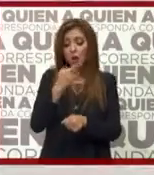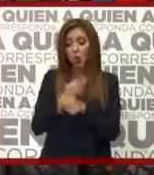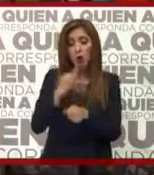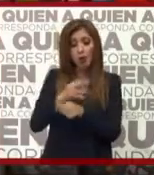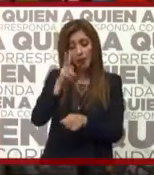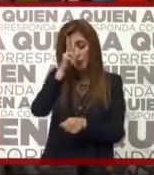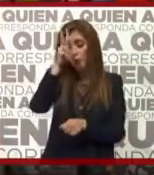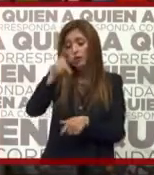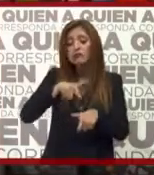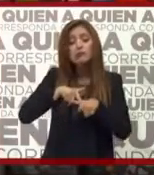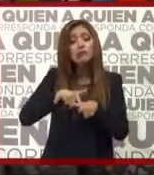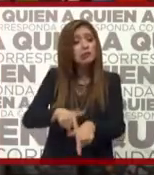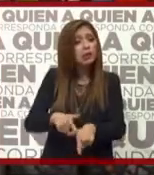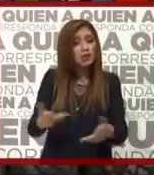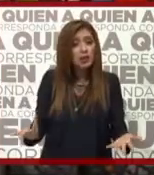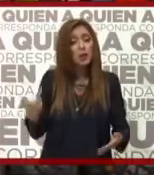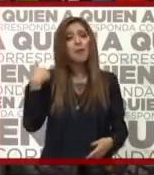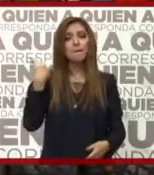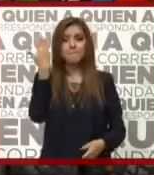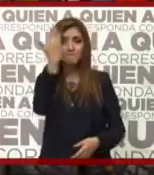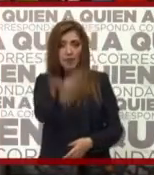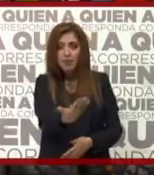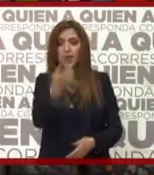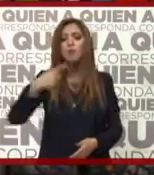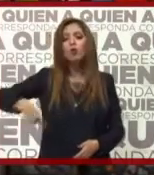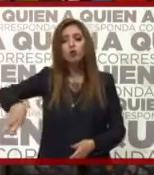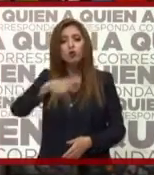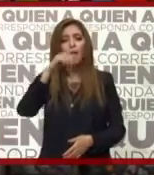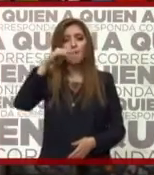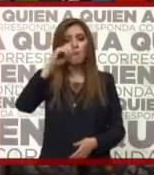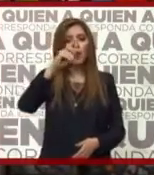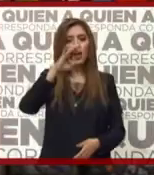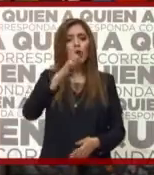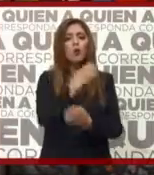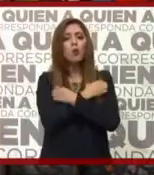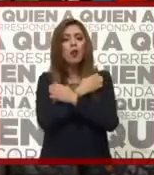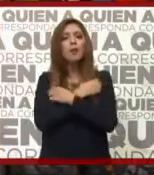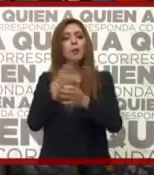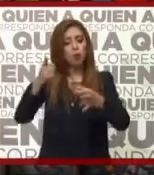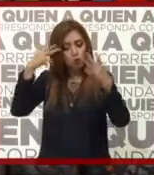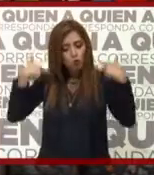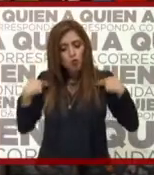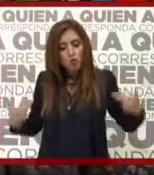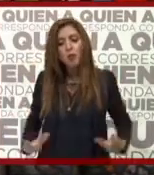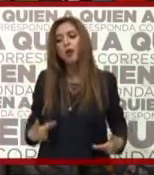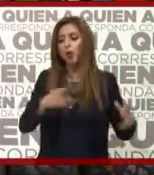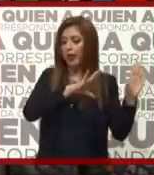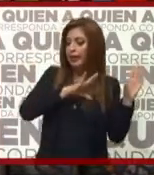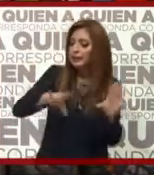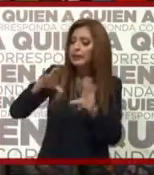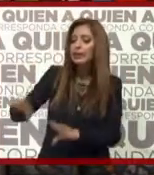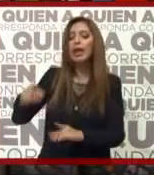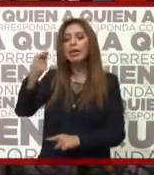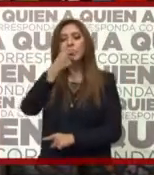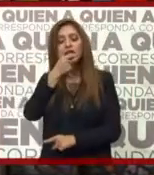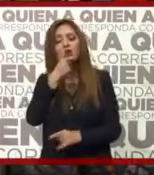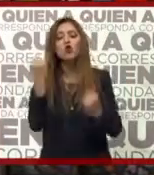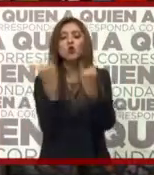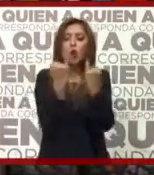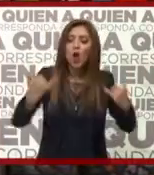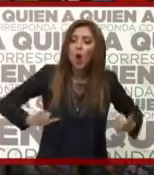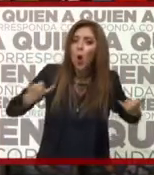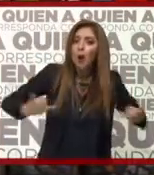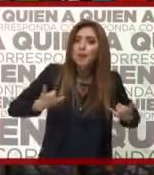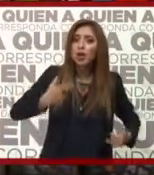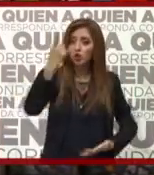pedimos para el modelo educativo que sea un modelo humanista que enseñe a los niños ya los adolescentes no